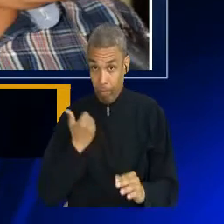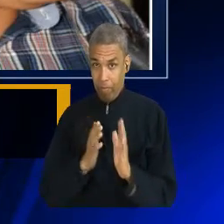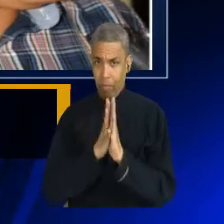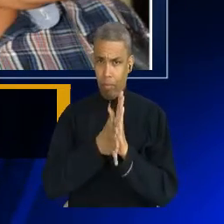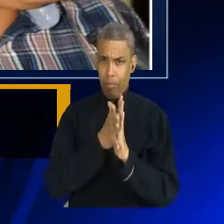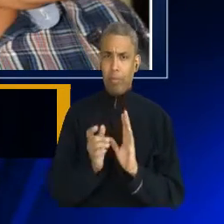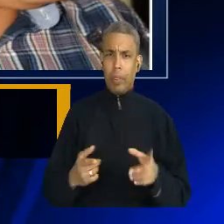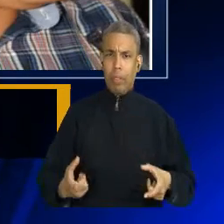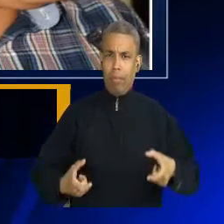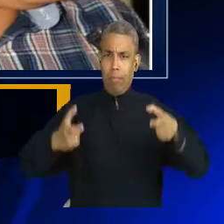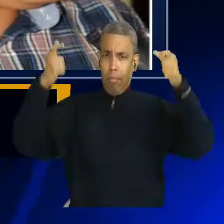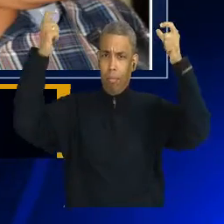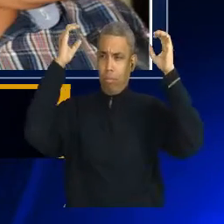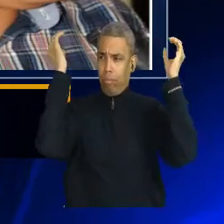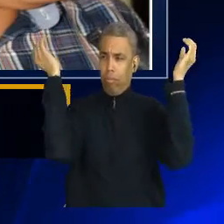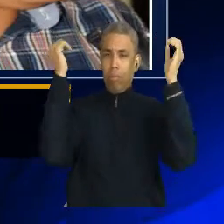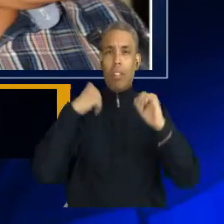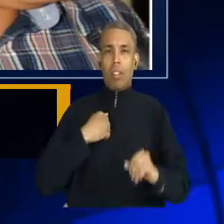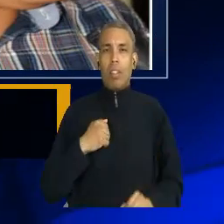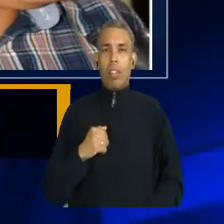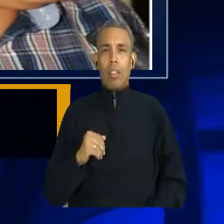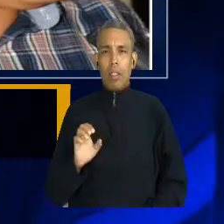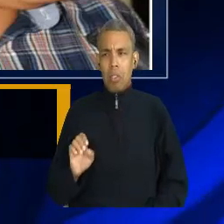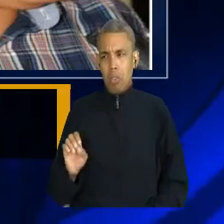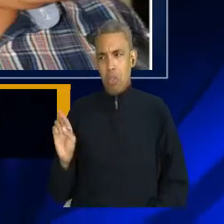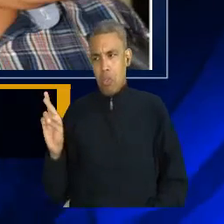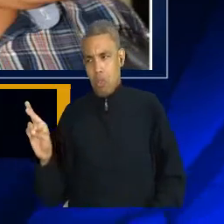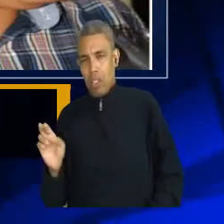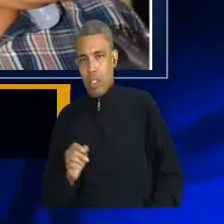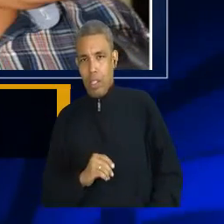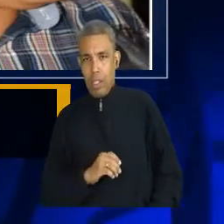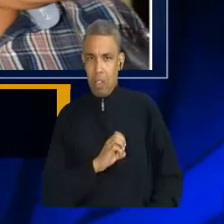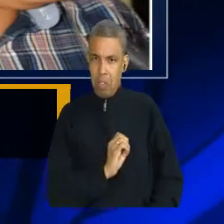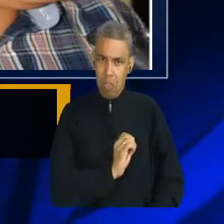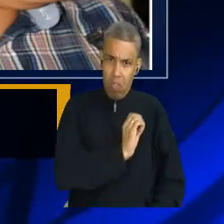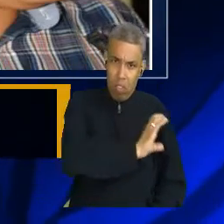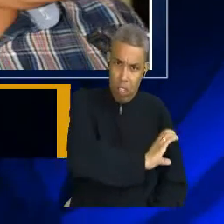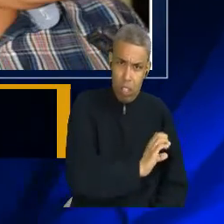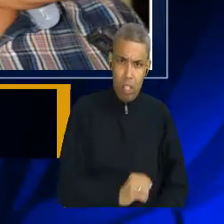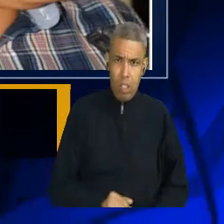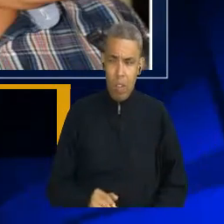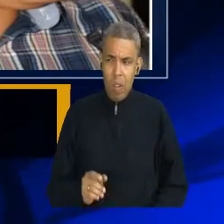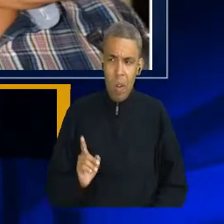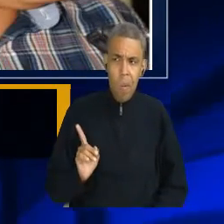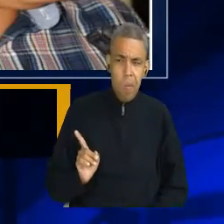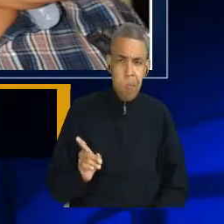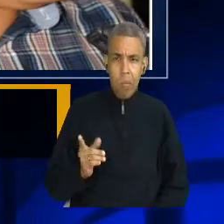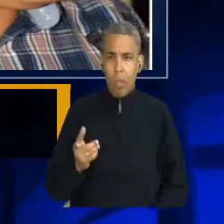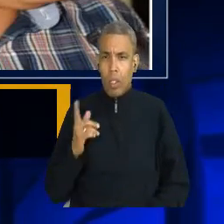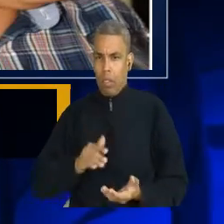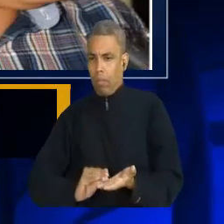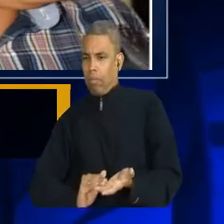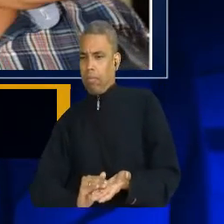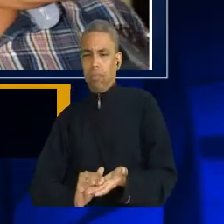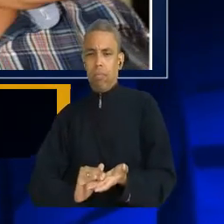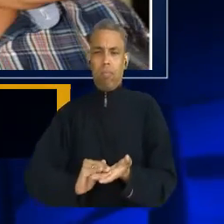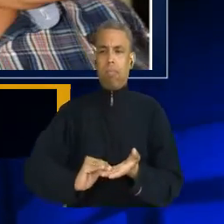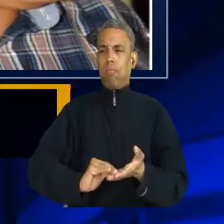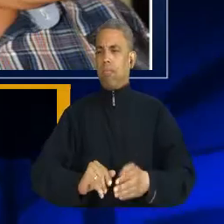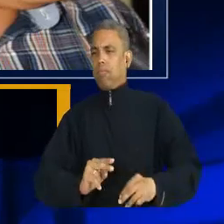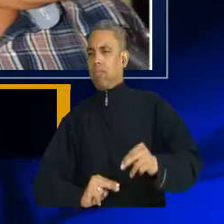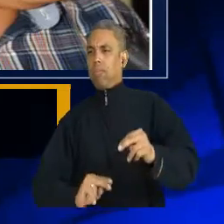unos arreglos y en el costado oriental también. En el oriental la comunidad dice que solamente ve, no sé de quién es responsabilidad de